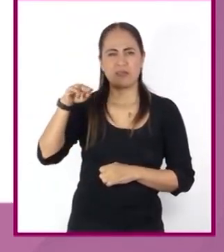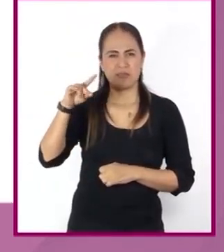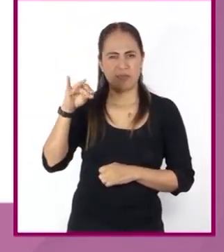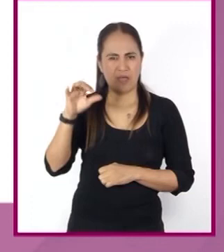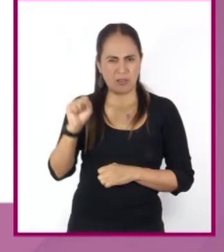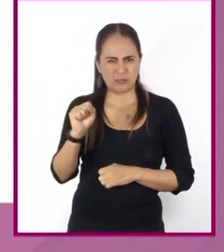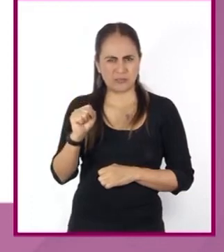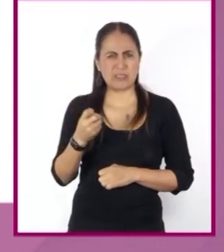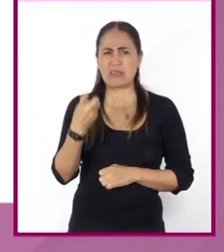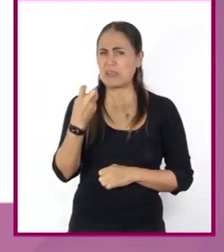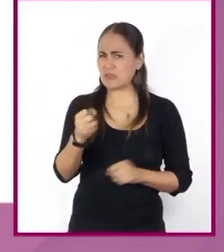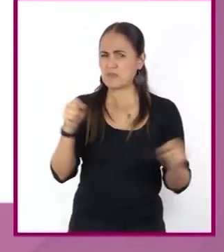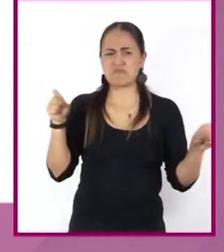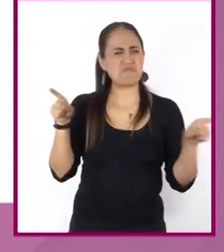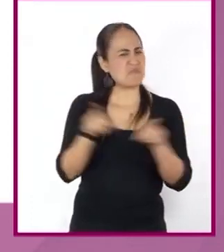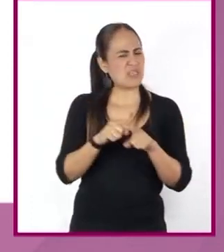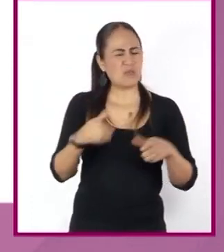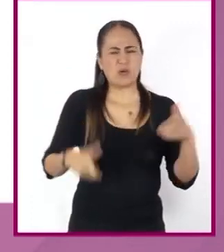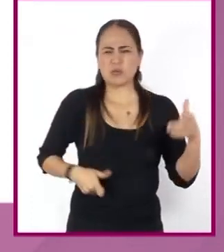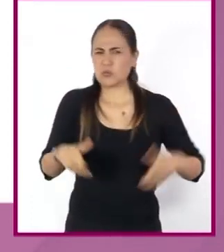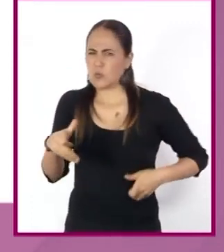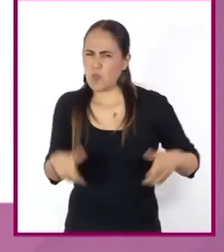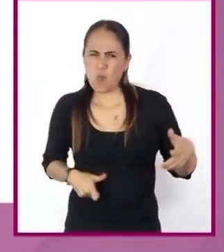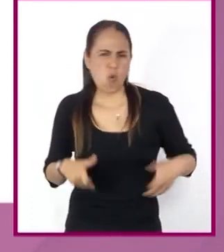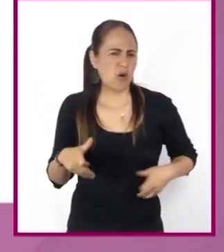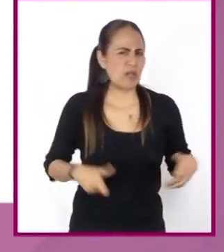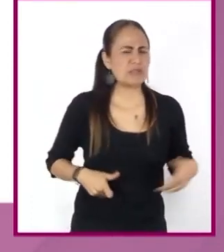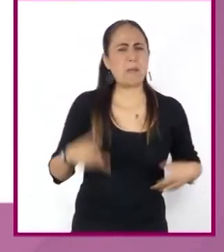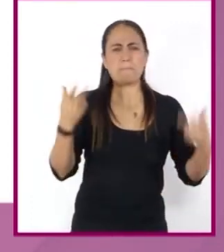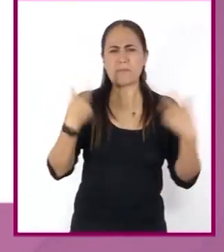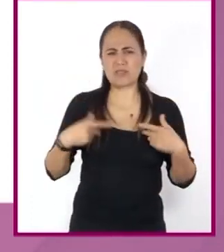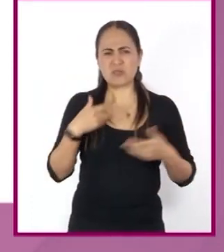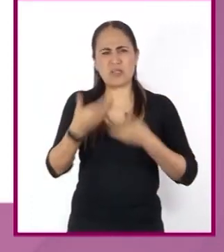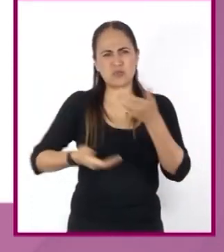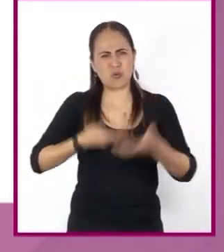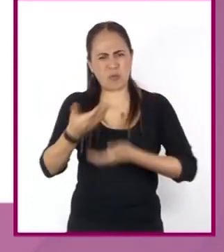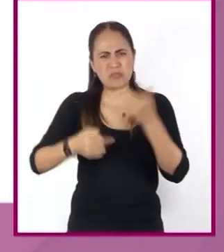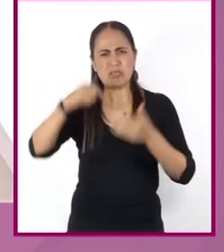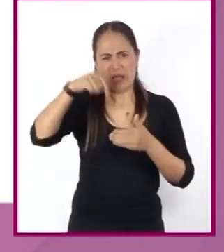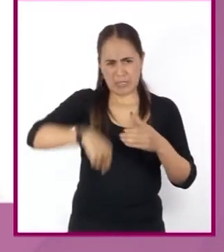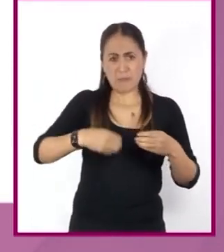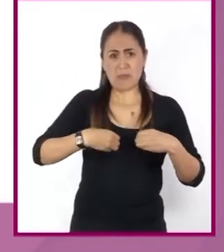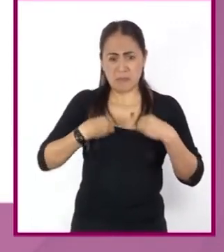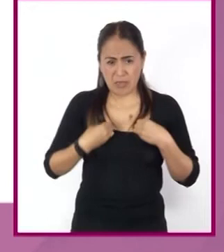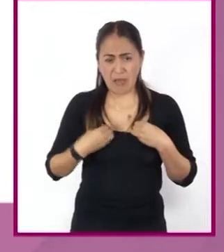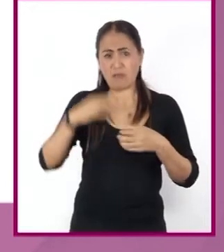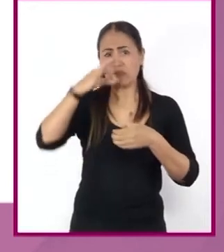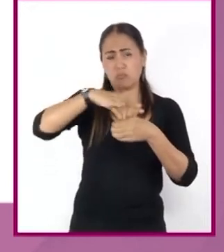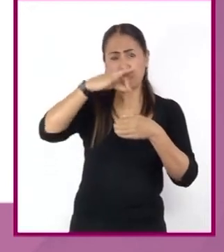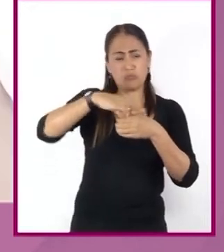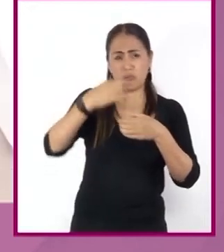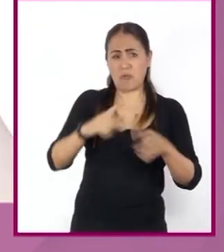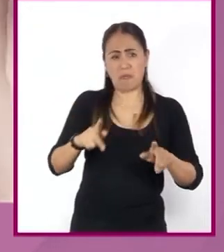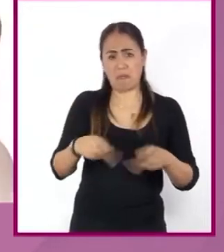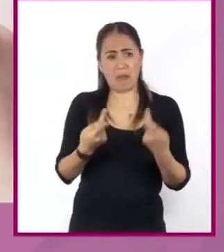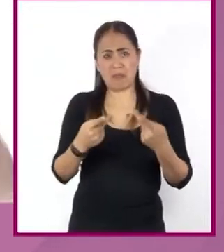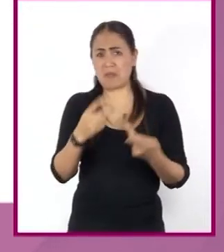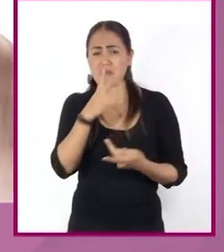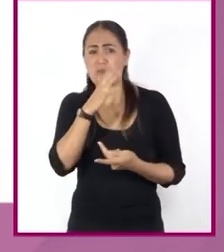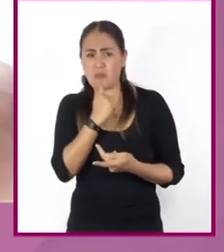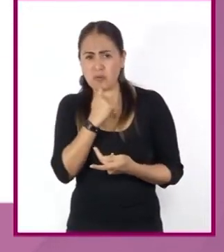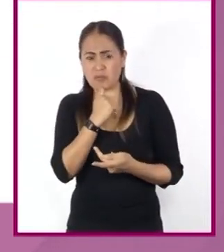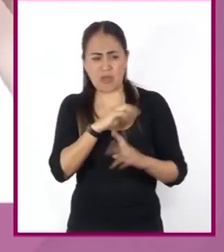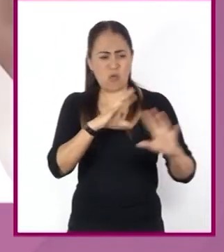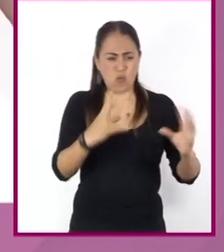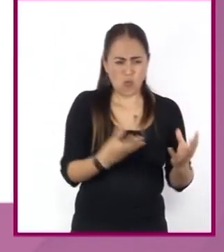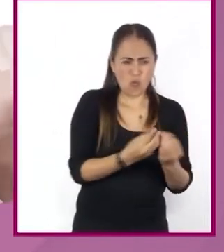volvió a surgir por todos lados. Los comerciantes americanos que ya no podían vender té decidieron aliarse con los